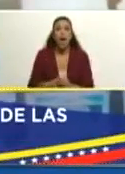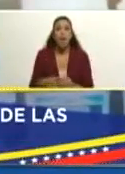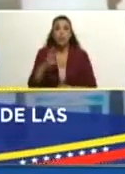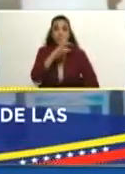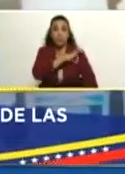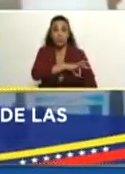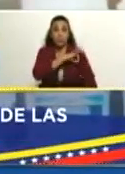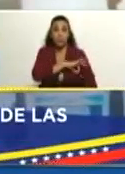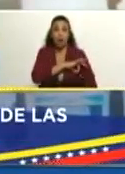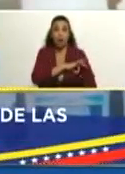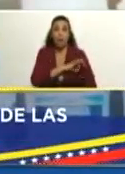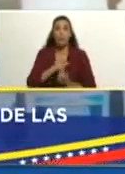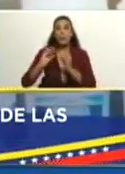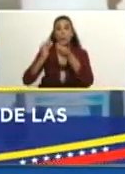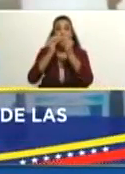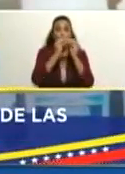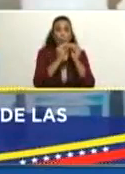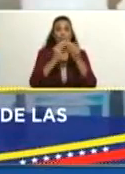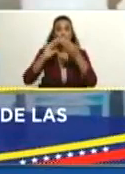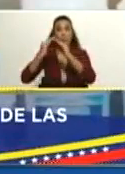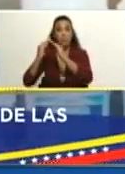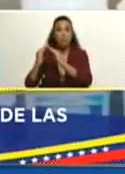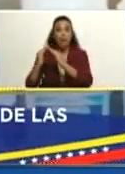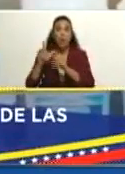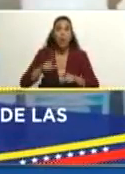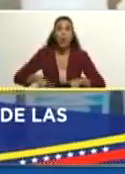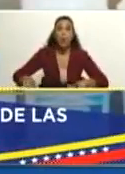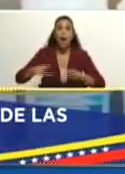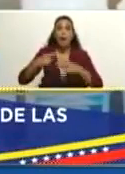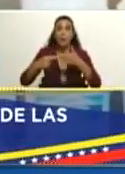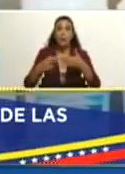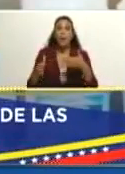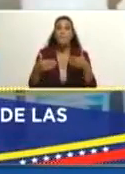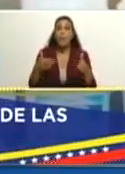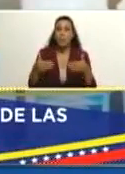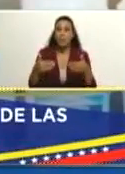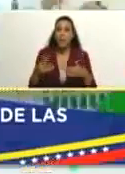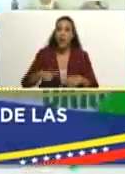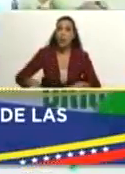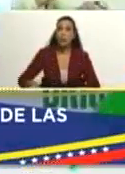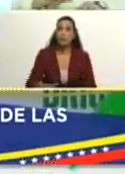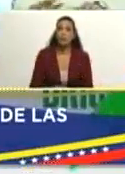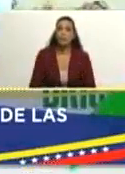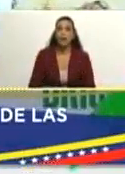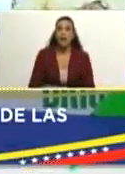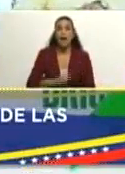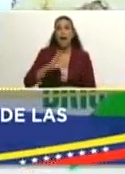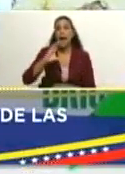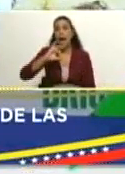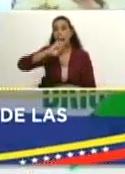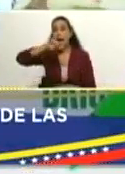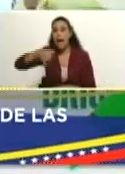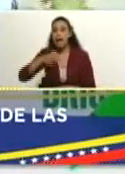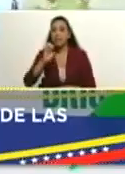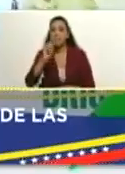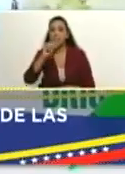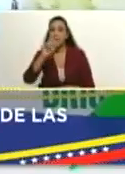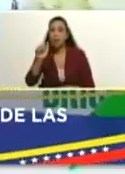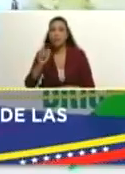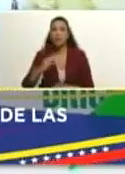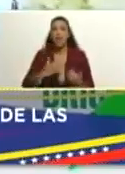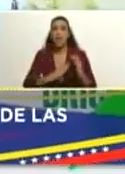social por su comunidad de la República de Panamá, a Giancarlos Méndez Quiñones, jefe de la